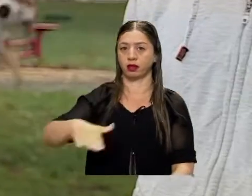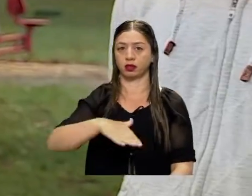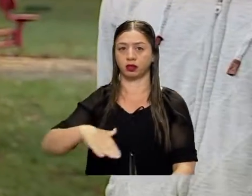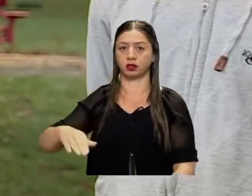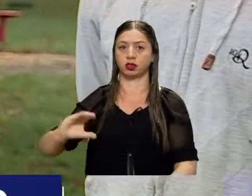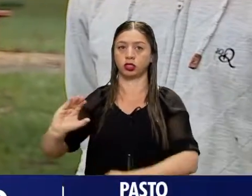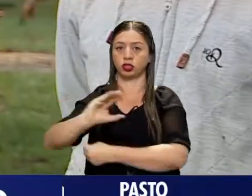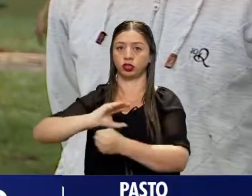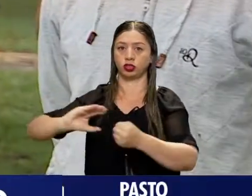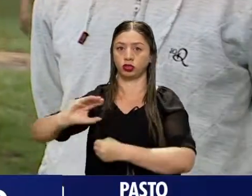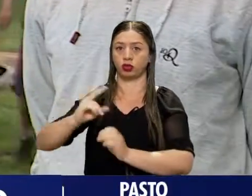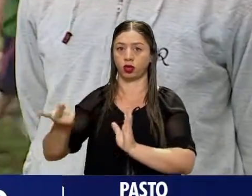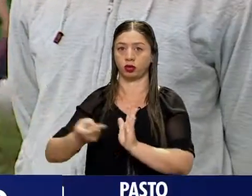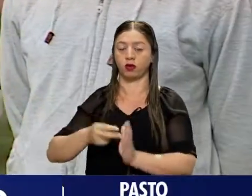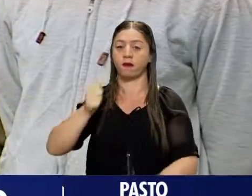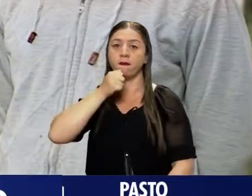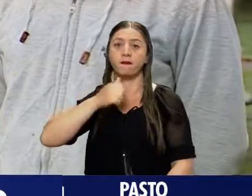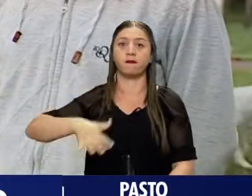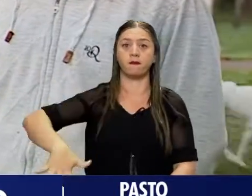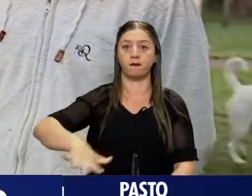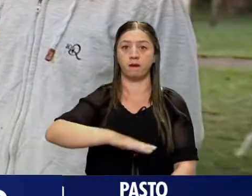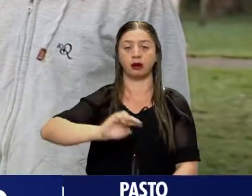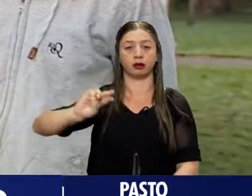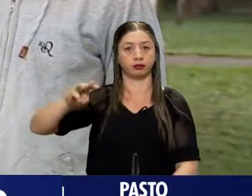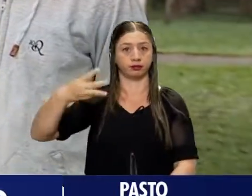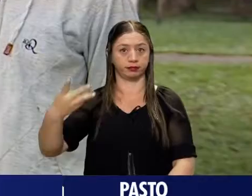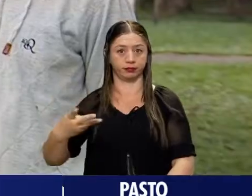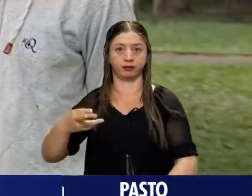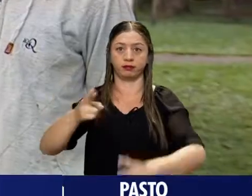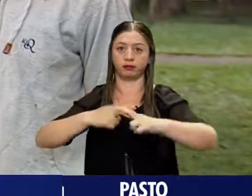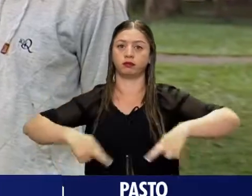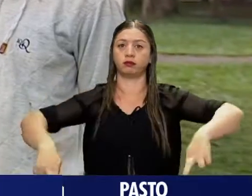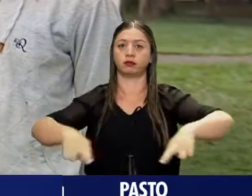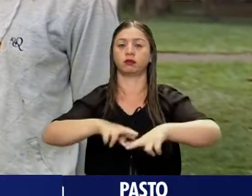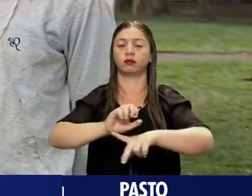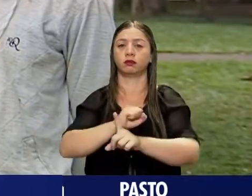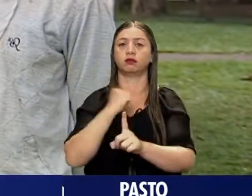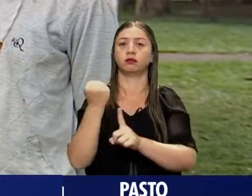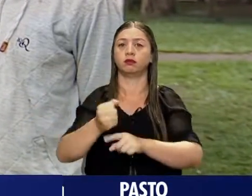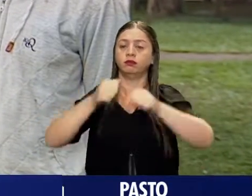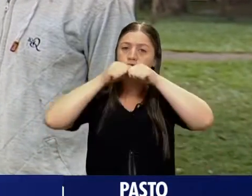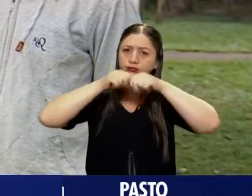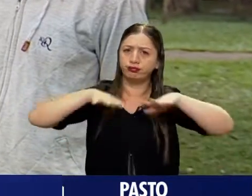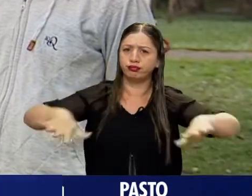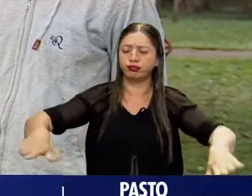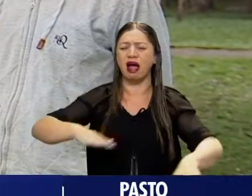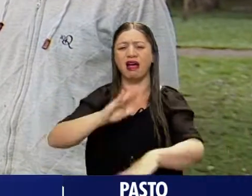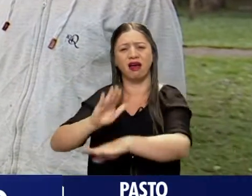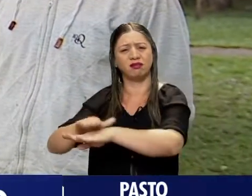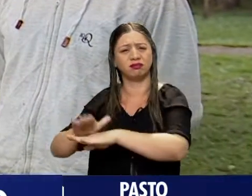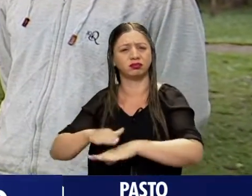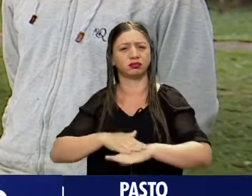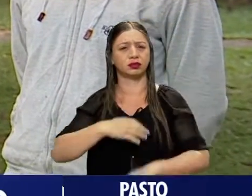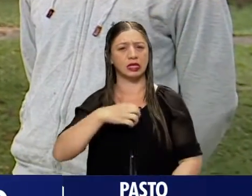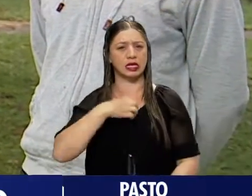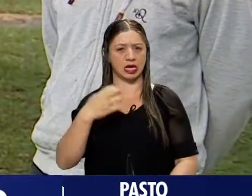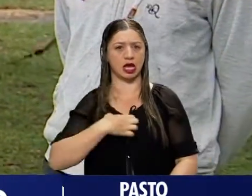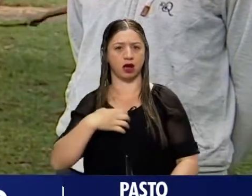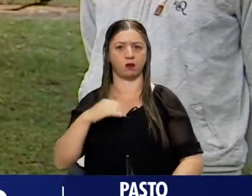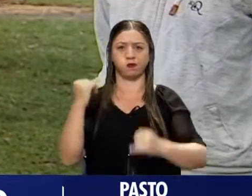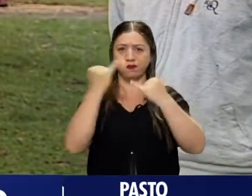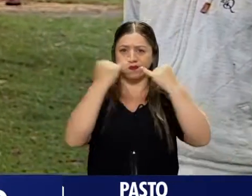este es el parque número 3 porque a través de redes sociales se ha conocido una denuncia donde atrás donde ellos aseguran que un